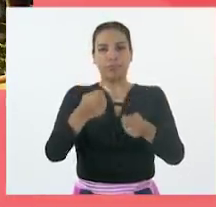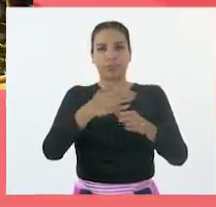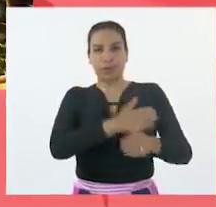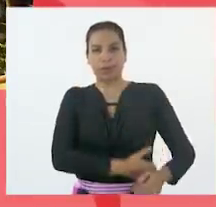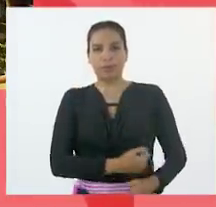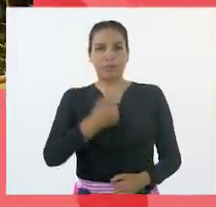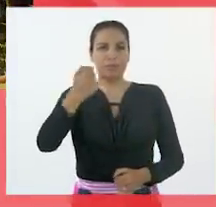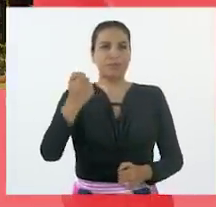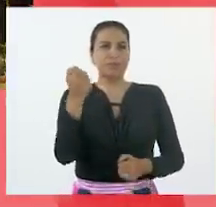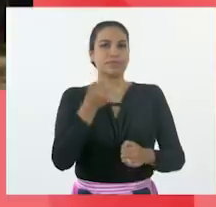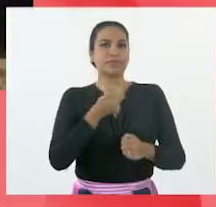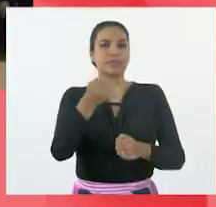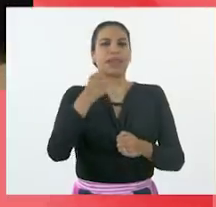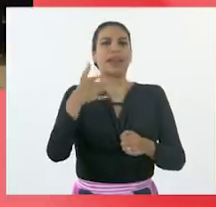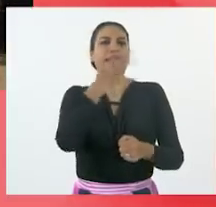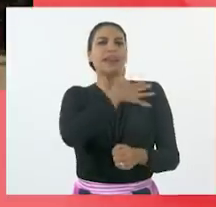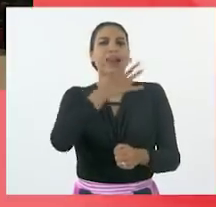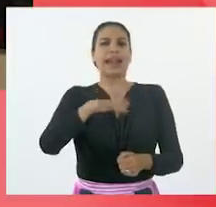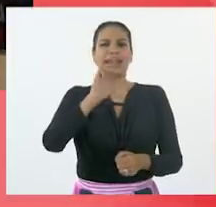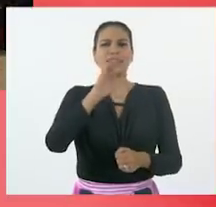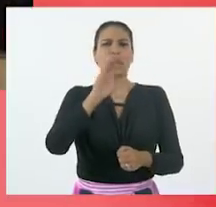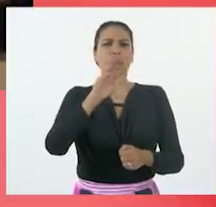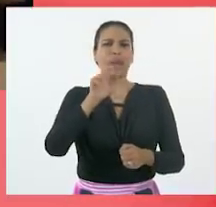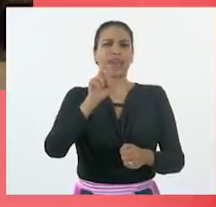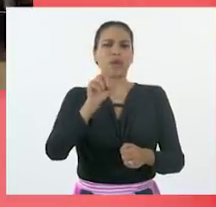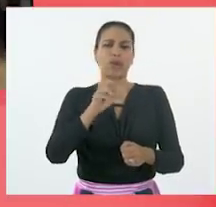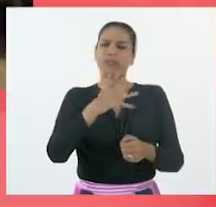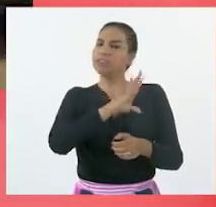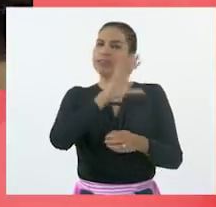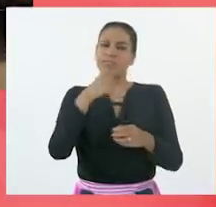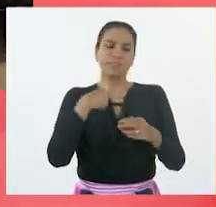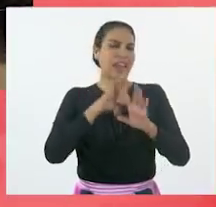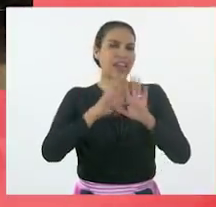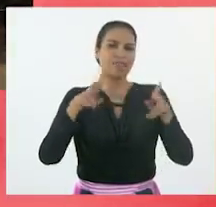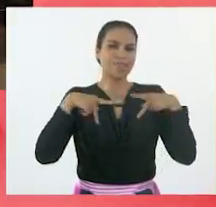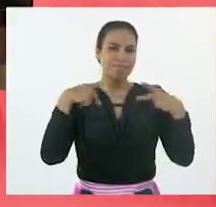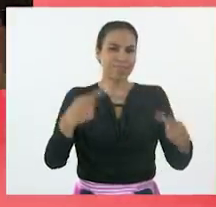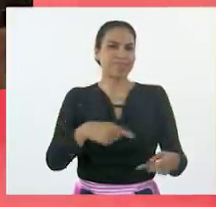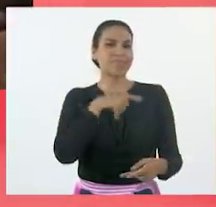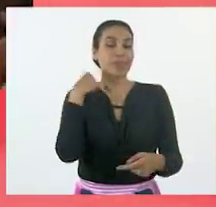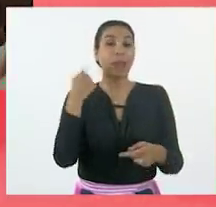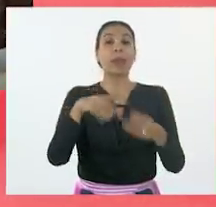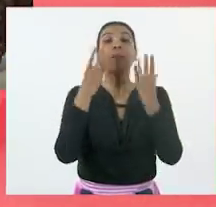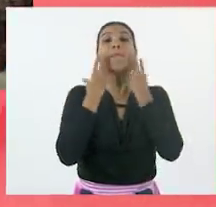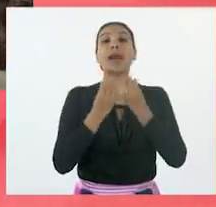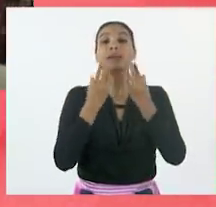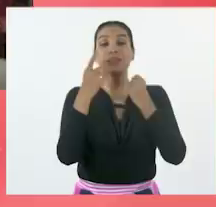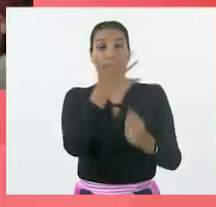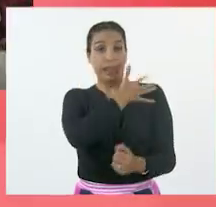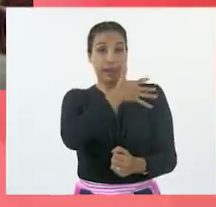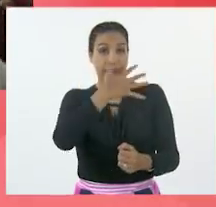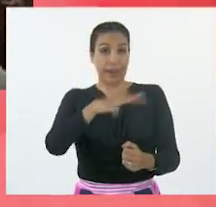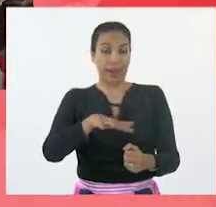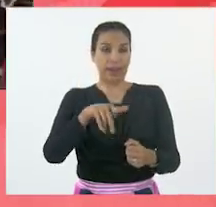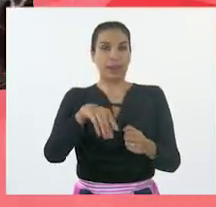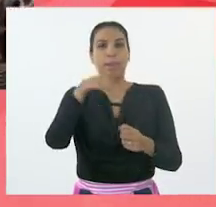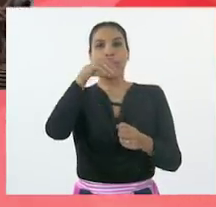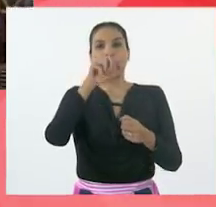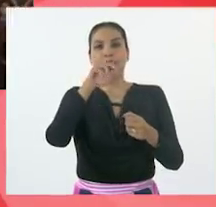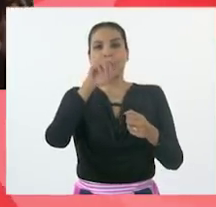al general Escobedo, lo cual significaba una absoluta rendición. Maximiliano y sus generales,